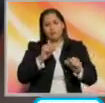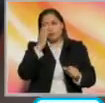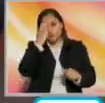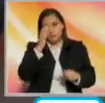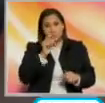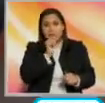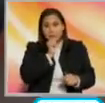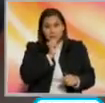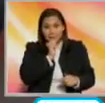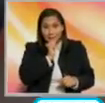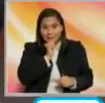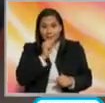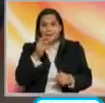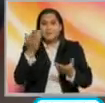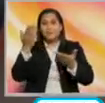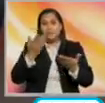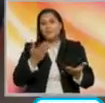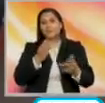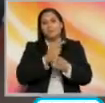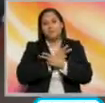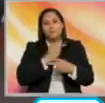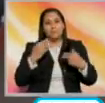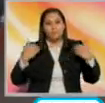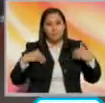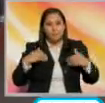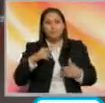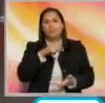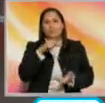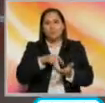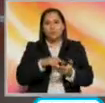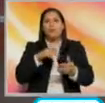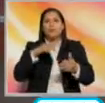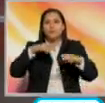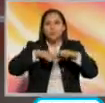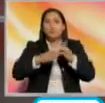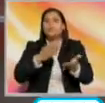no conoce, si viene de visita, es lugar principal para conocer.